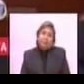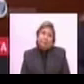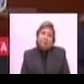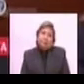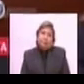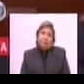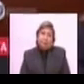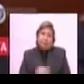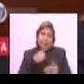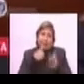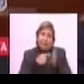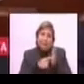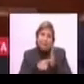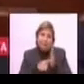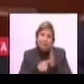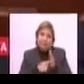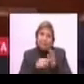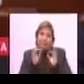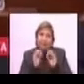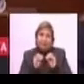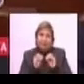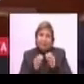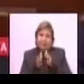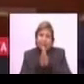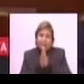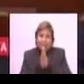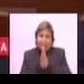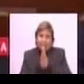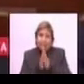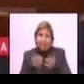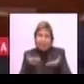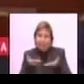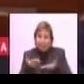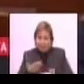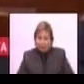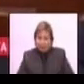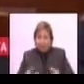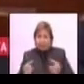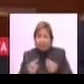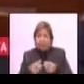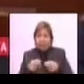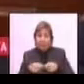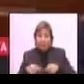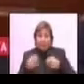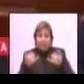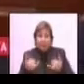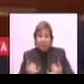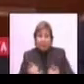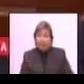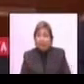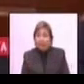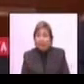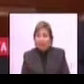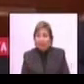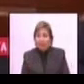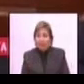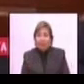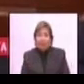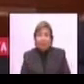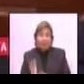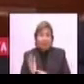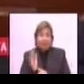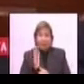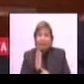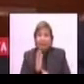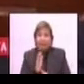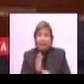que al respecto quiero ratificar que he solicitado, se me recibe en sesión del Congreso del día de hoy, para presentar